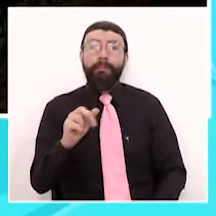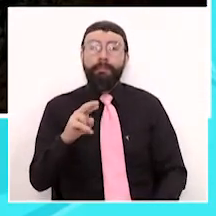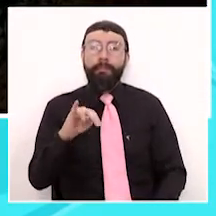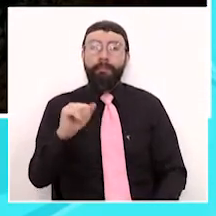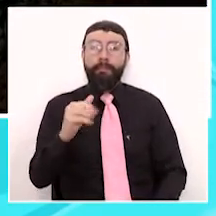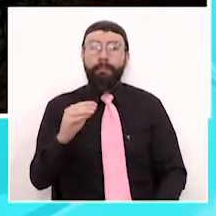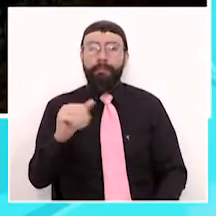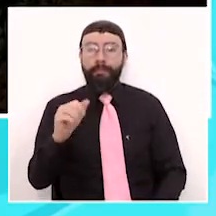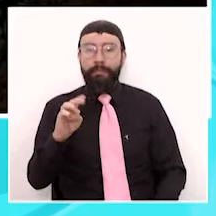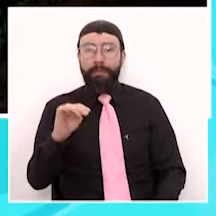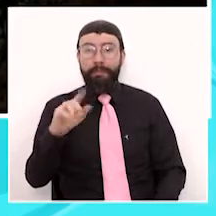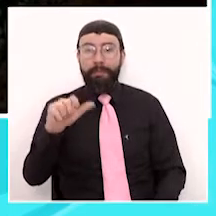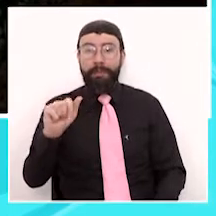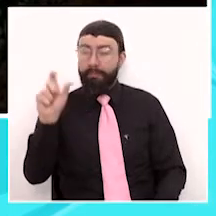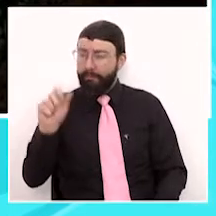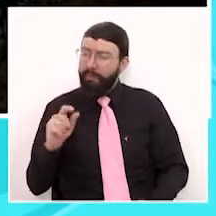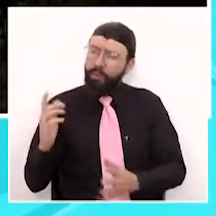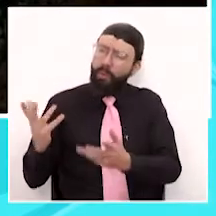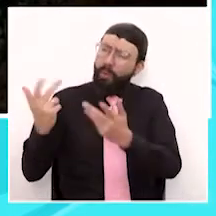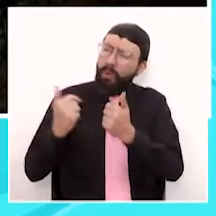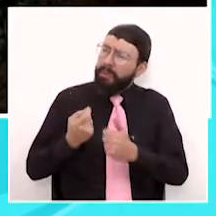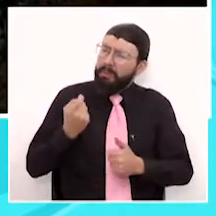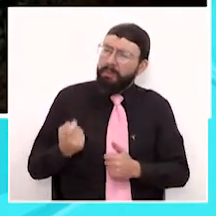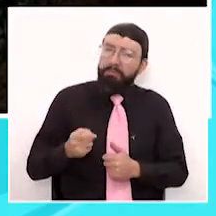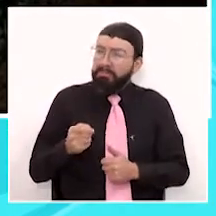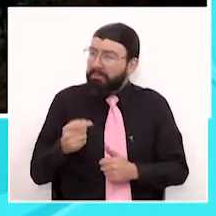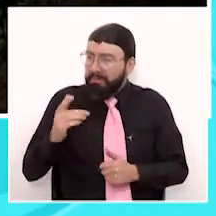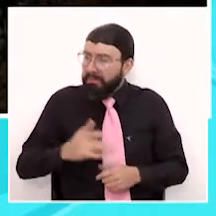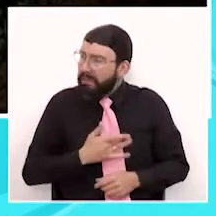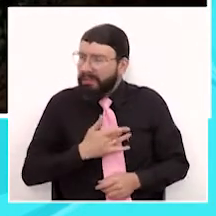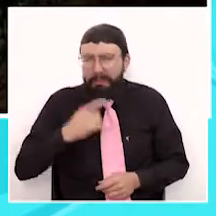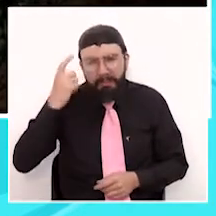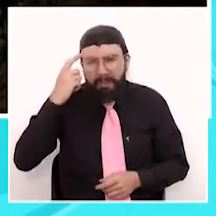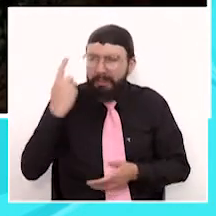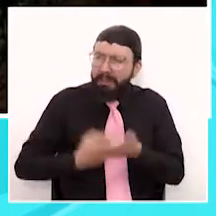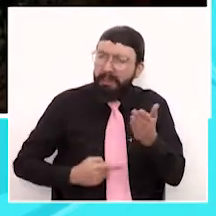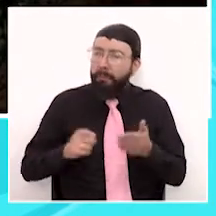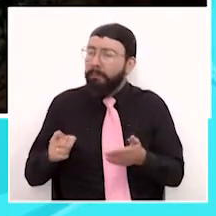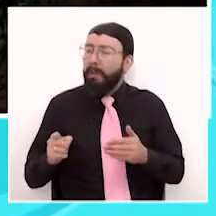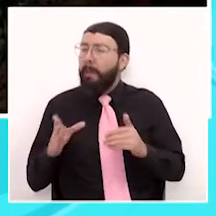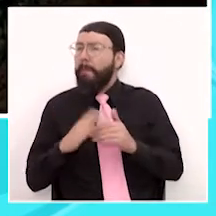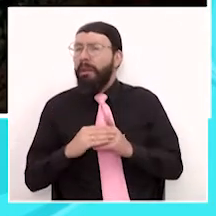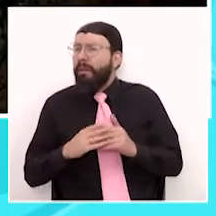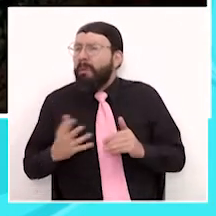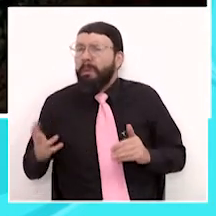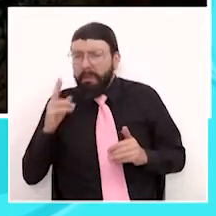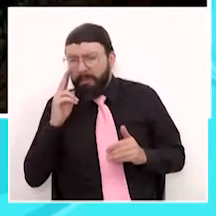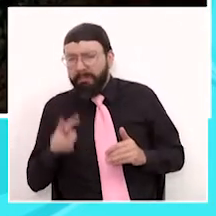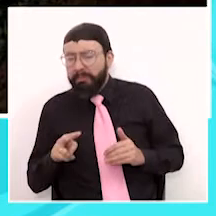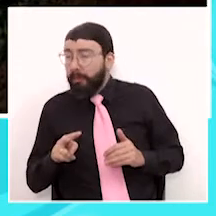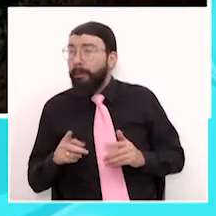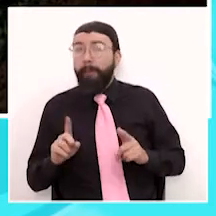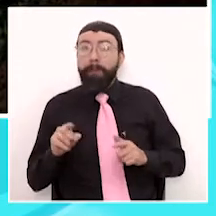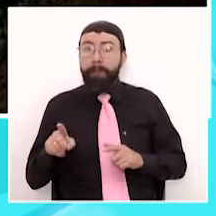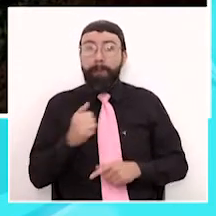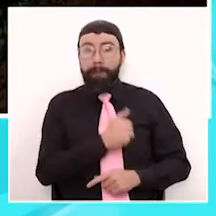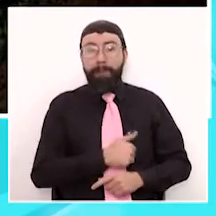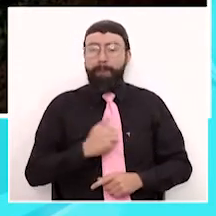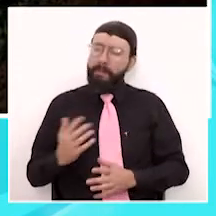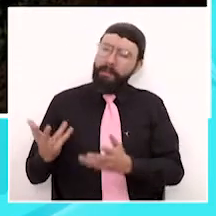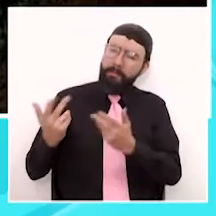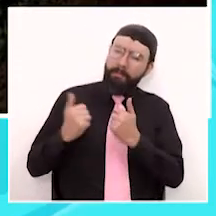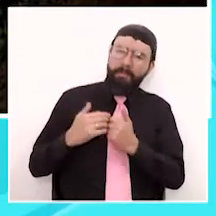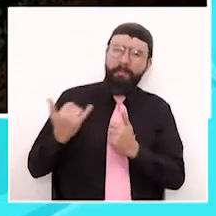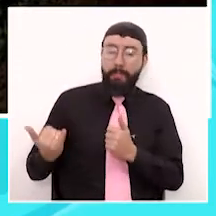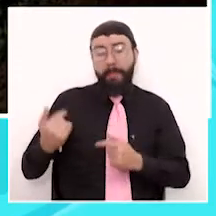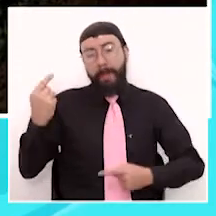nos cuente un poco de su perspectiva acerca del pan y nos hable un poco acerca de este gran conflicto que se está